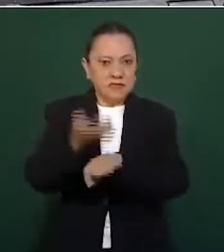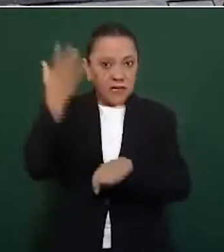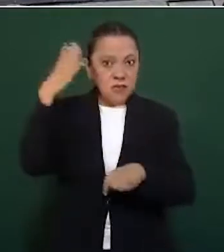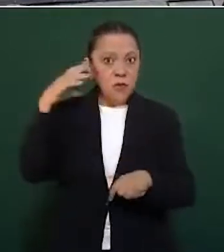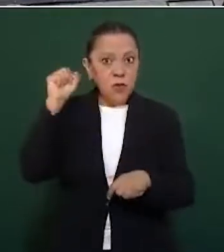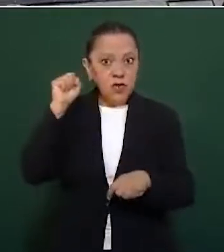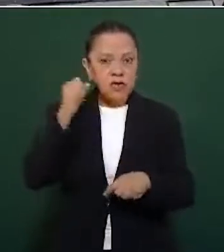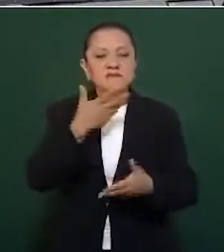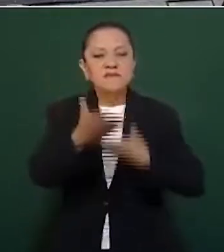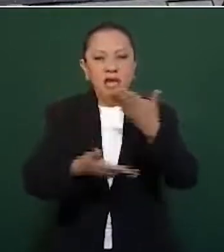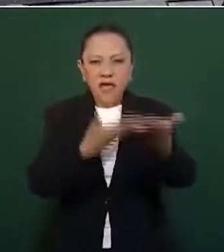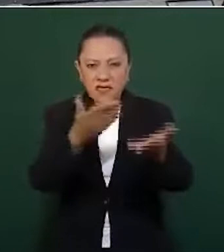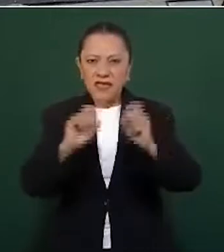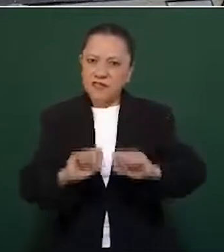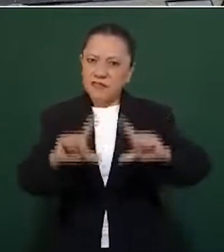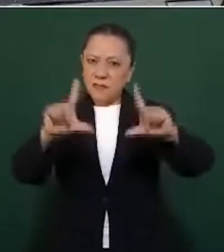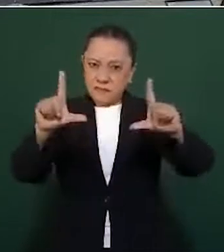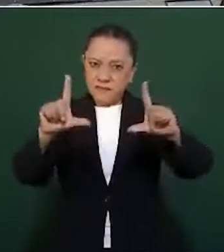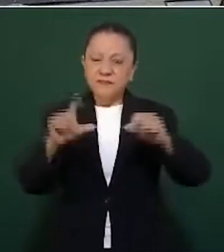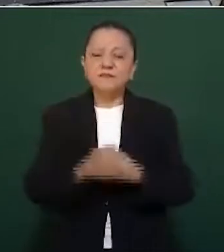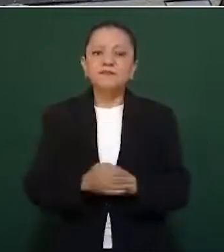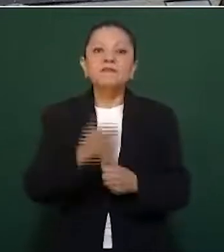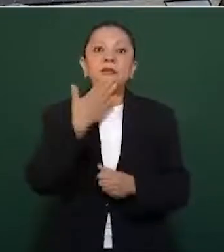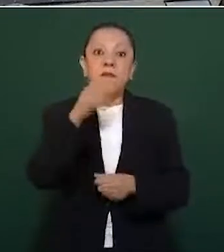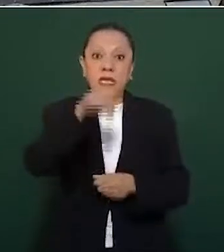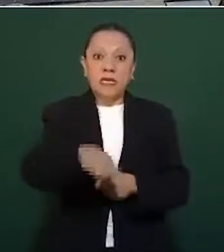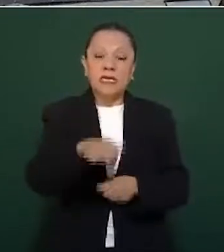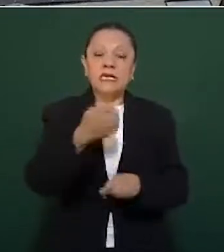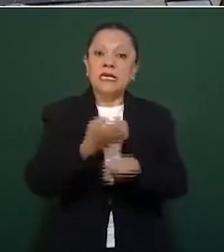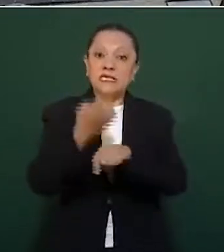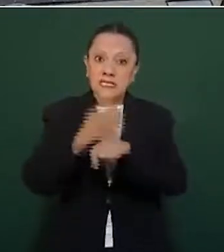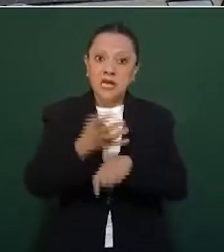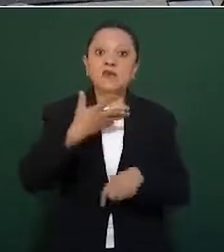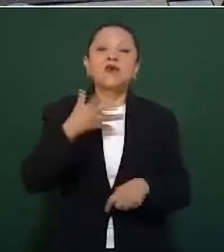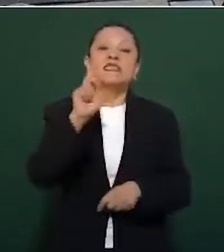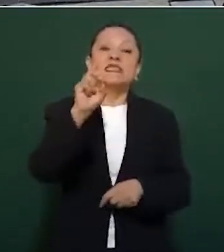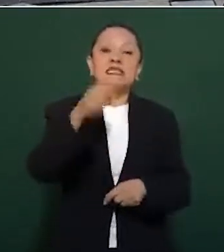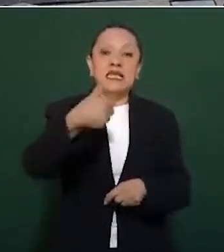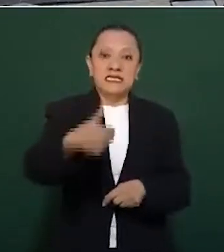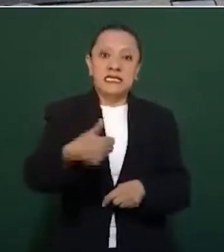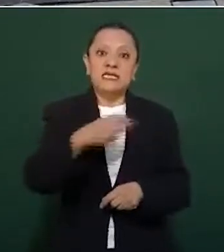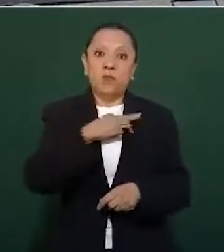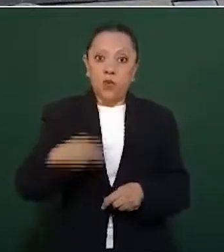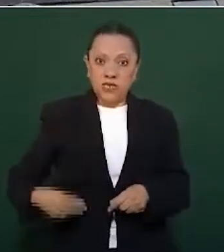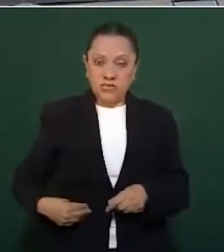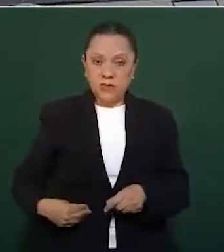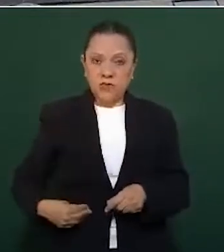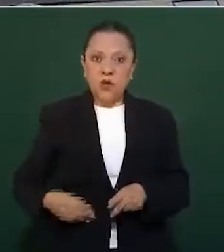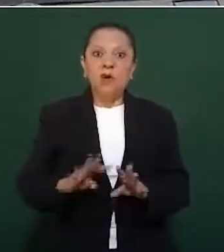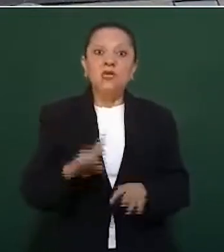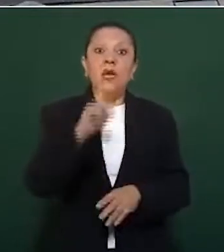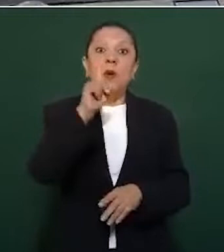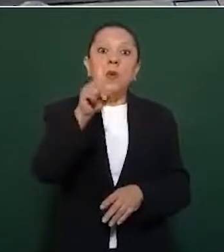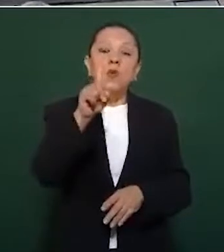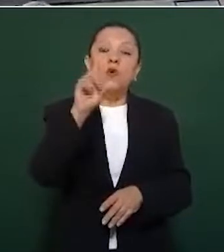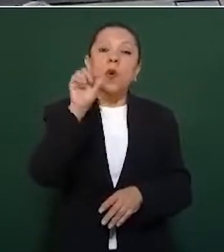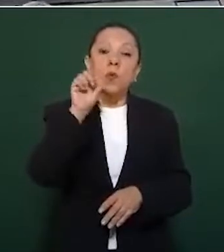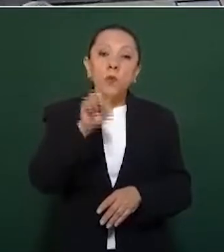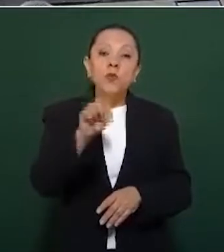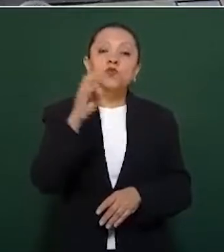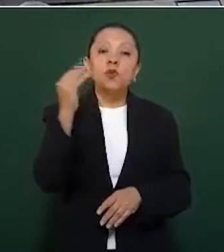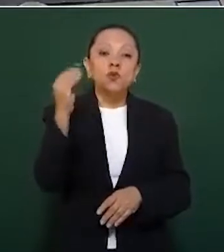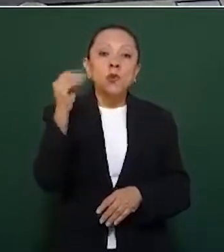con la presentación. Bien, el estado cuenta con 36 municipios, 1.9 millones de habitantes